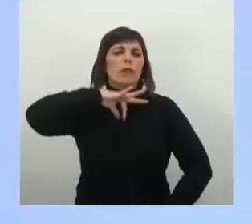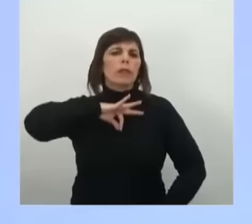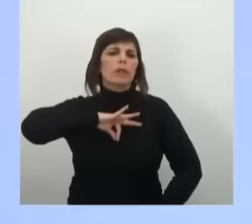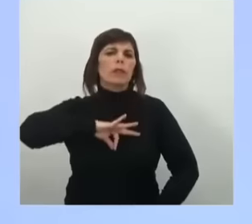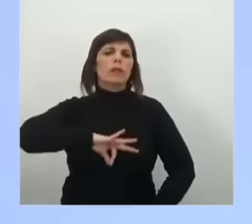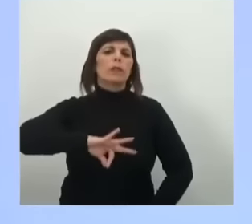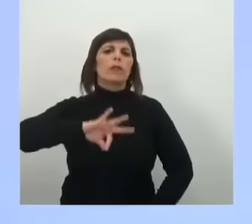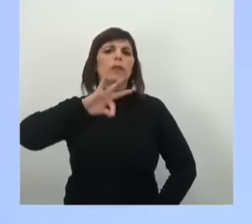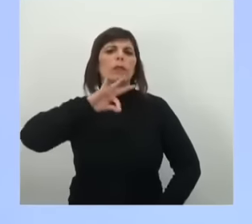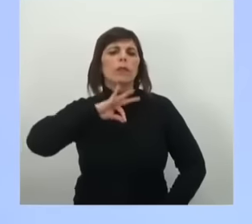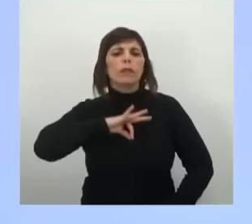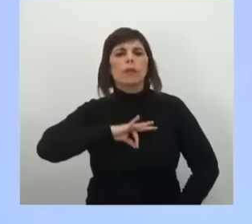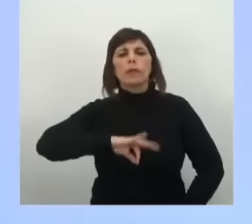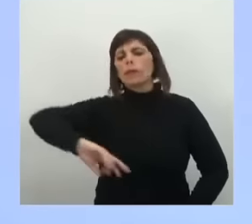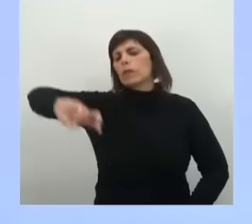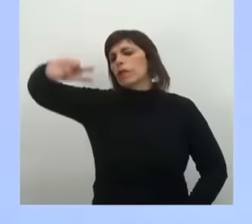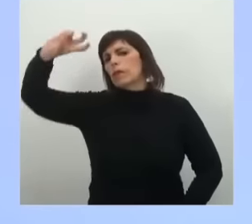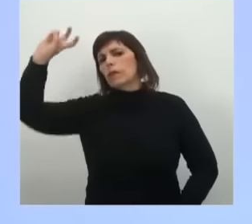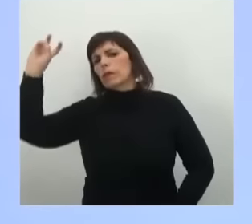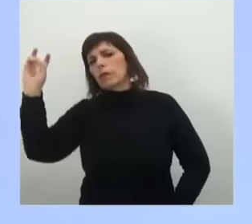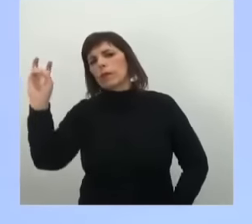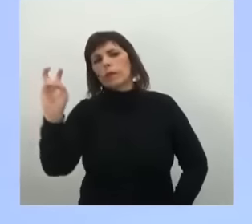Santo espíritu